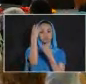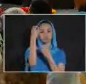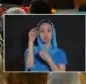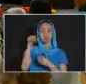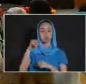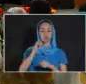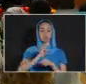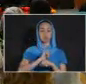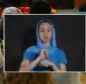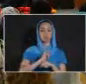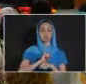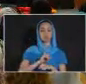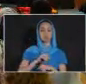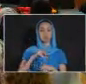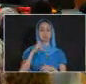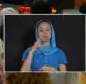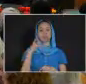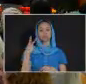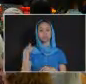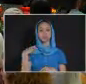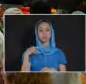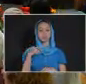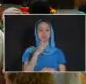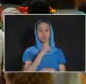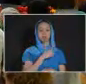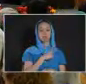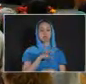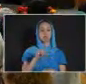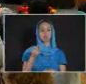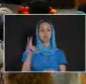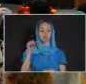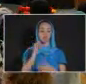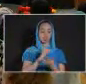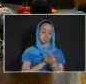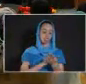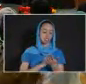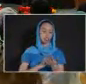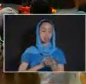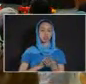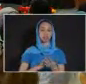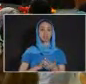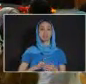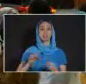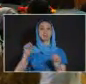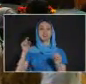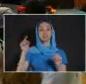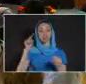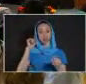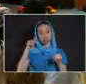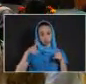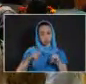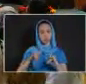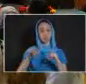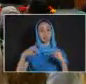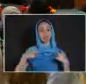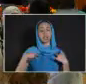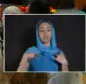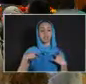han inscrito todavía, dice que todavía hay cupo, hermanos. Amén. Luego